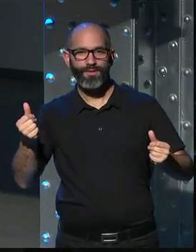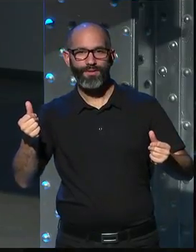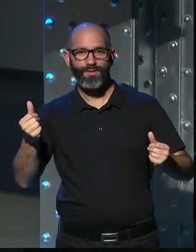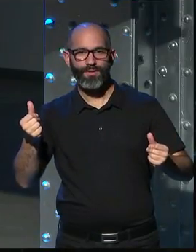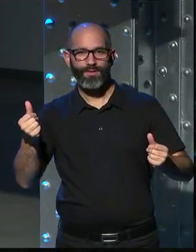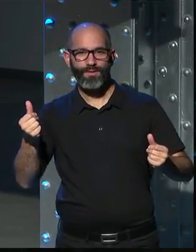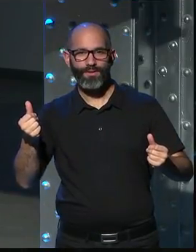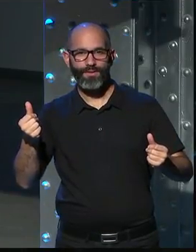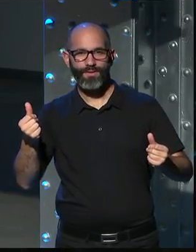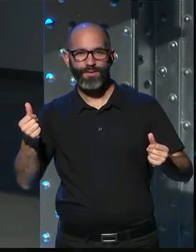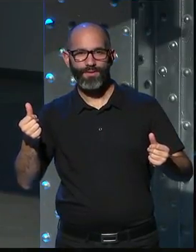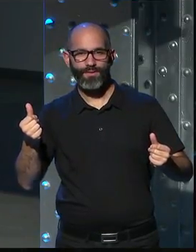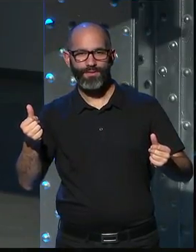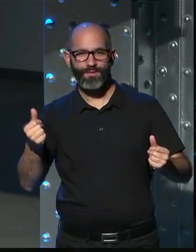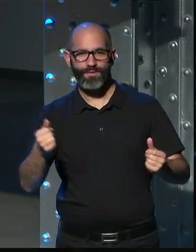debería tener